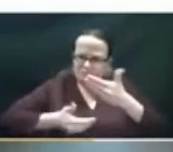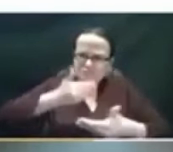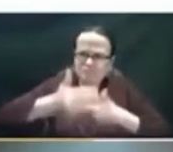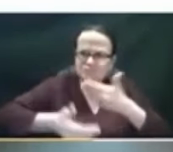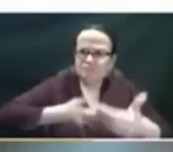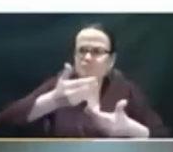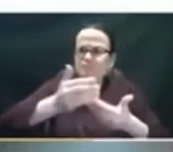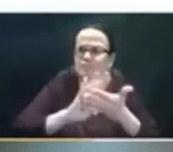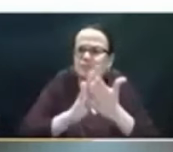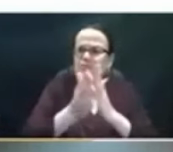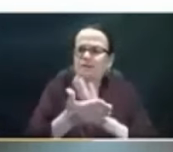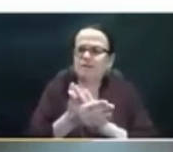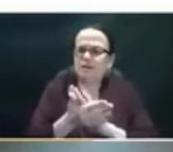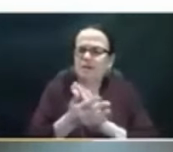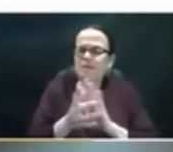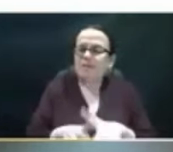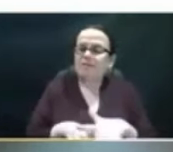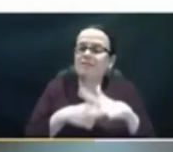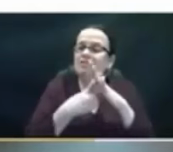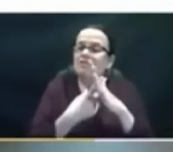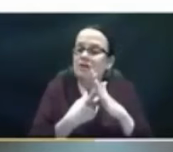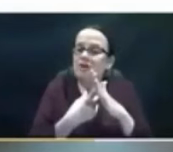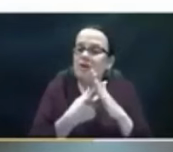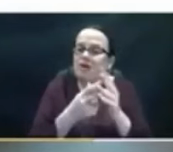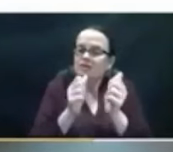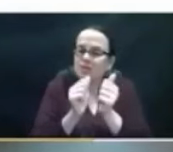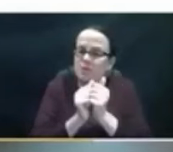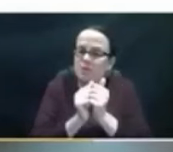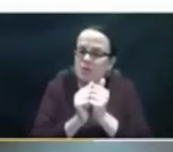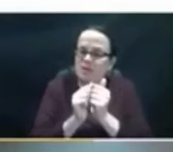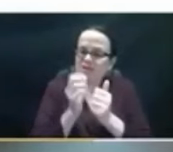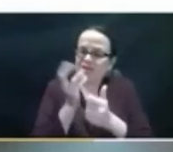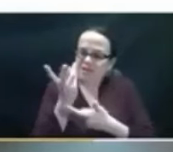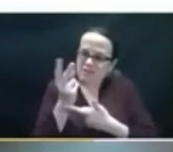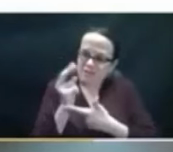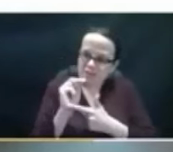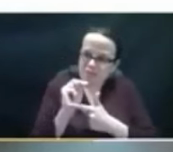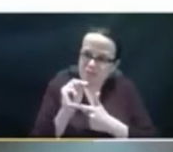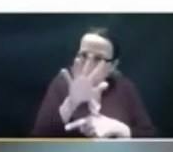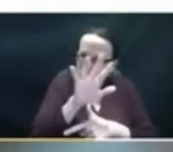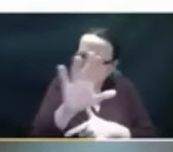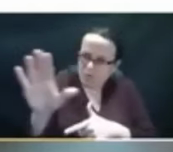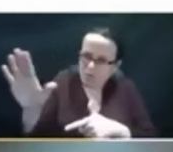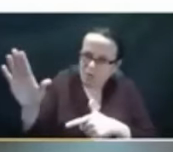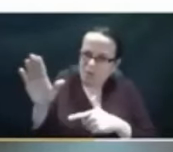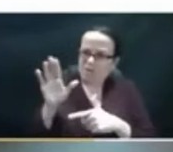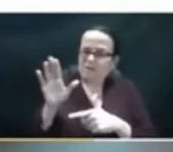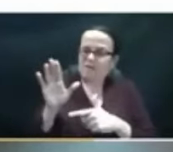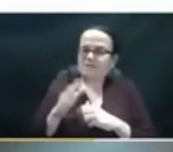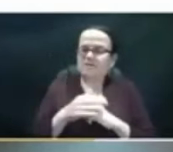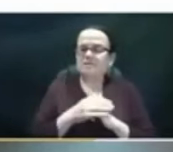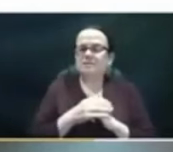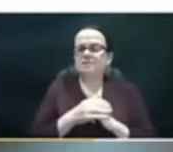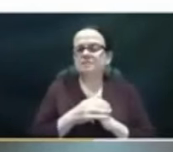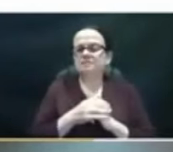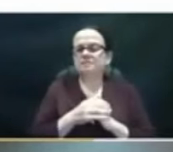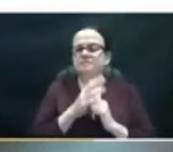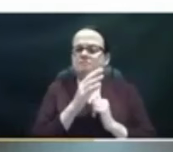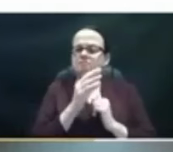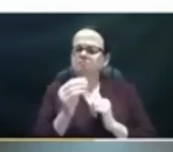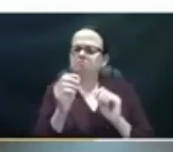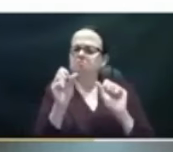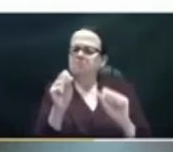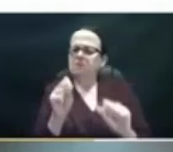Y sabemos cómo queremos desempeñar nuestra propia vida. Y eso empieza con cada uno de